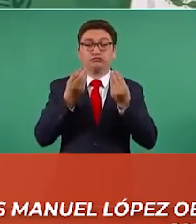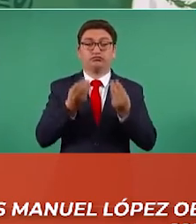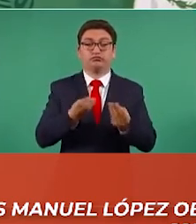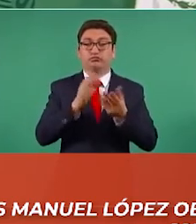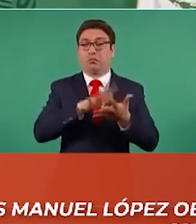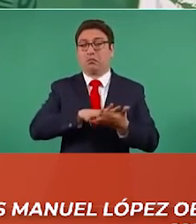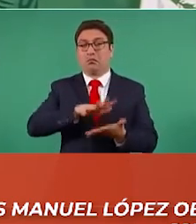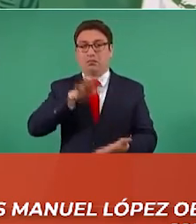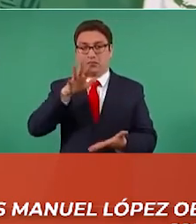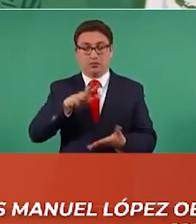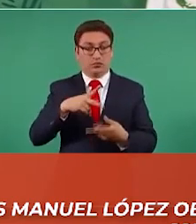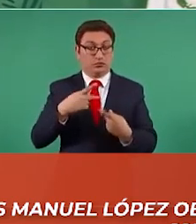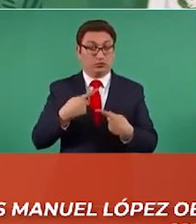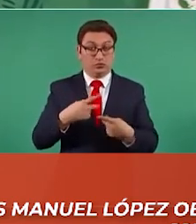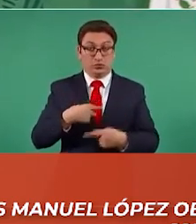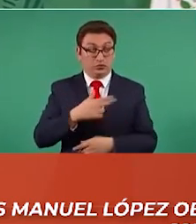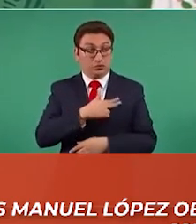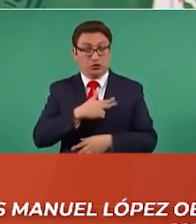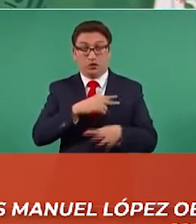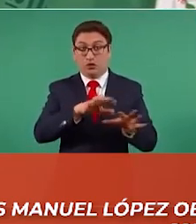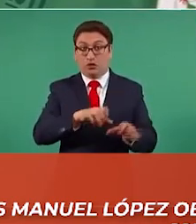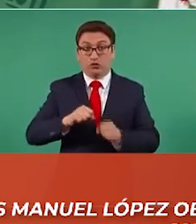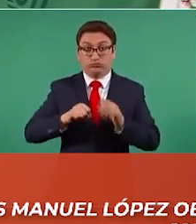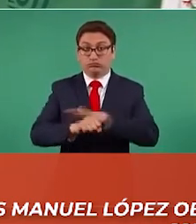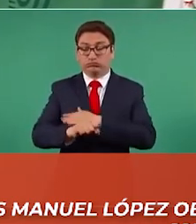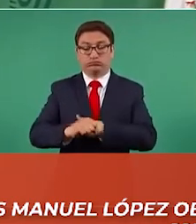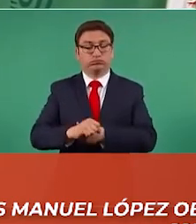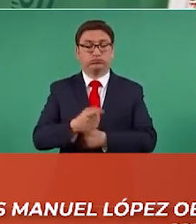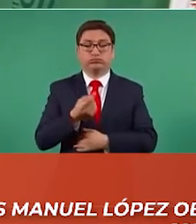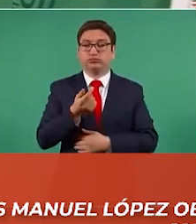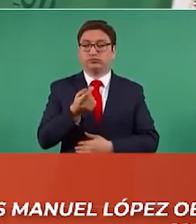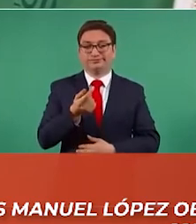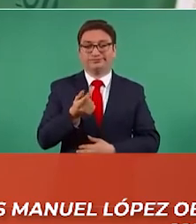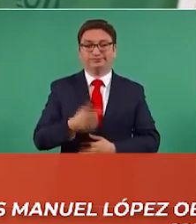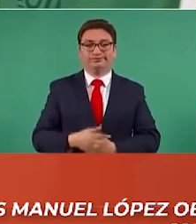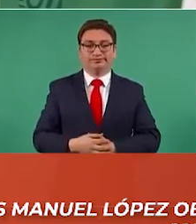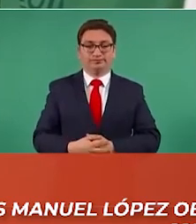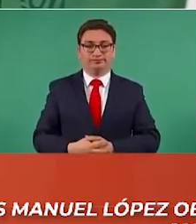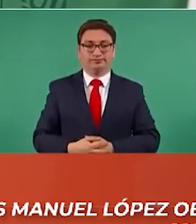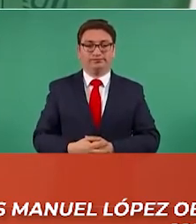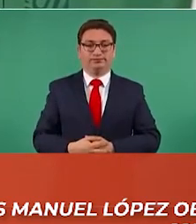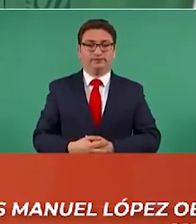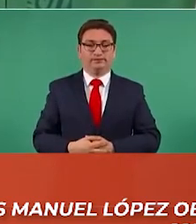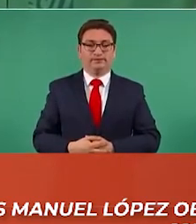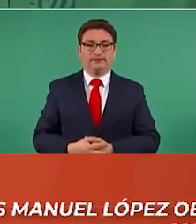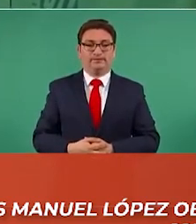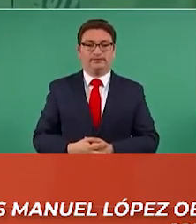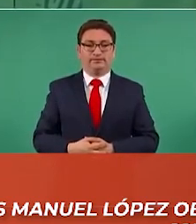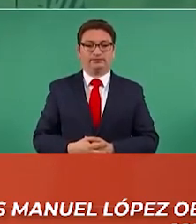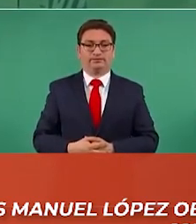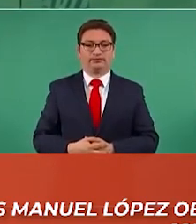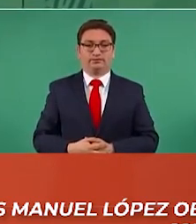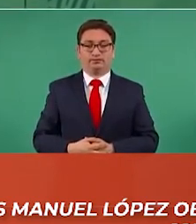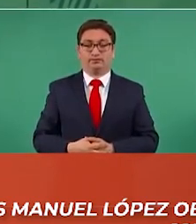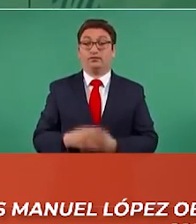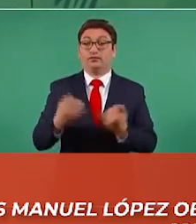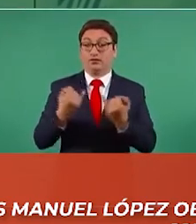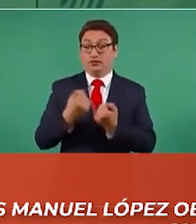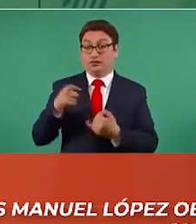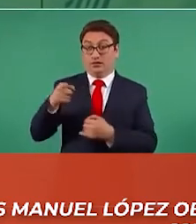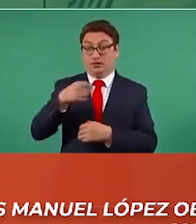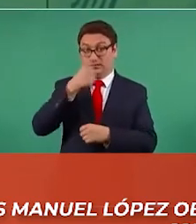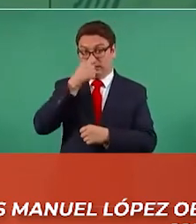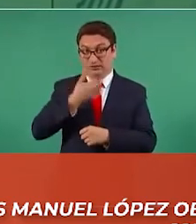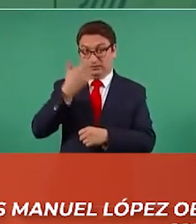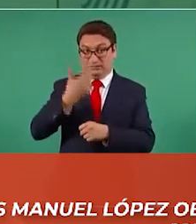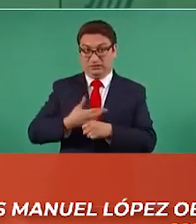Agréguenle de que el que estaba de secretario de Seguridad